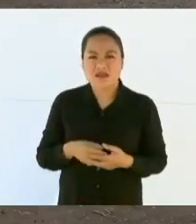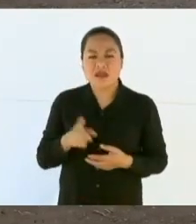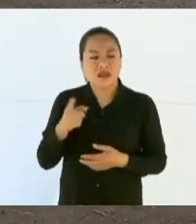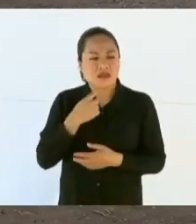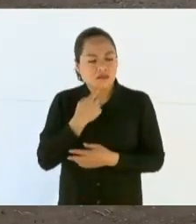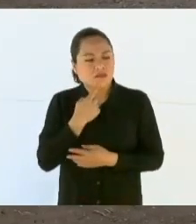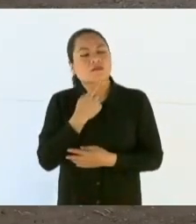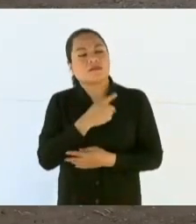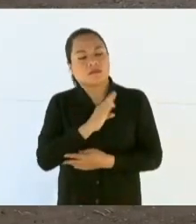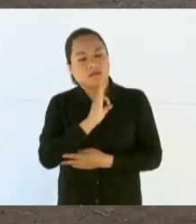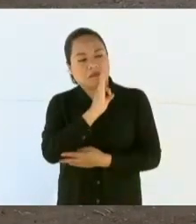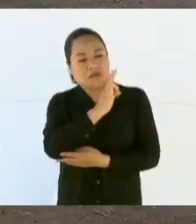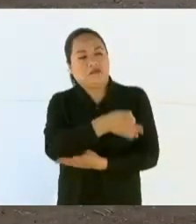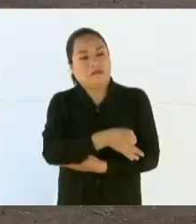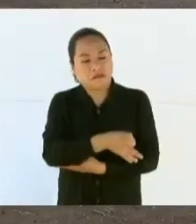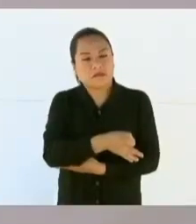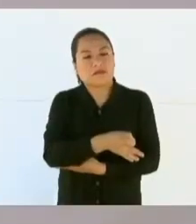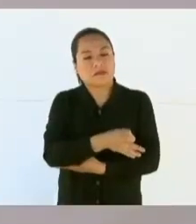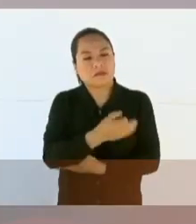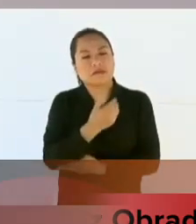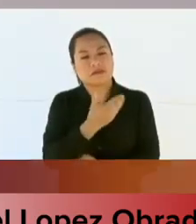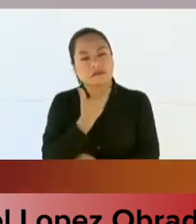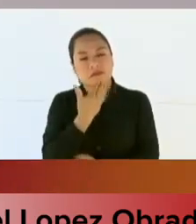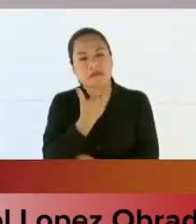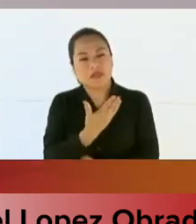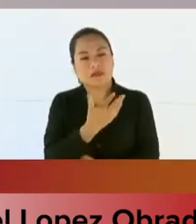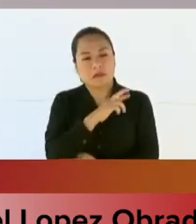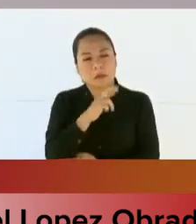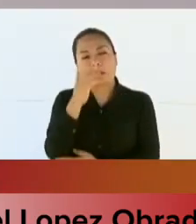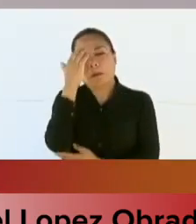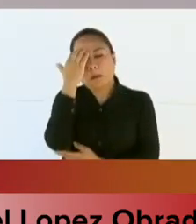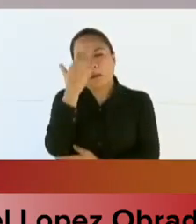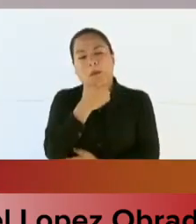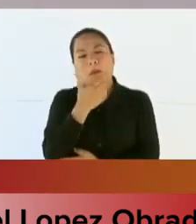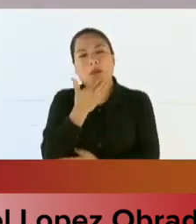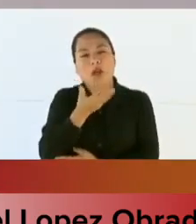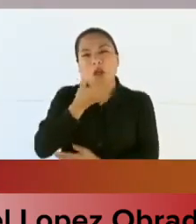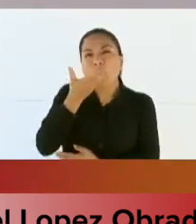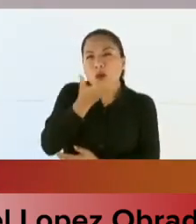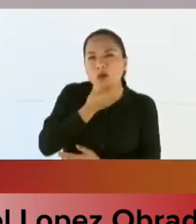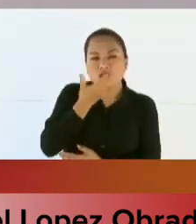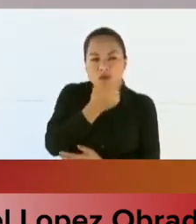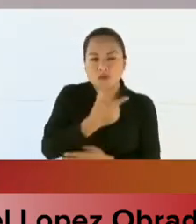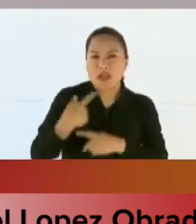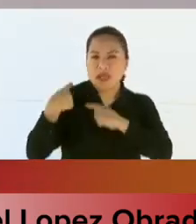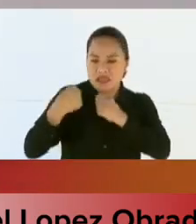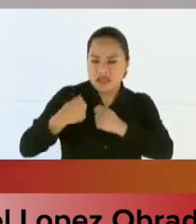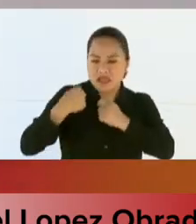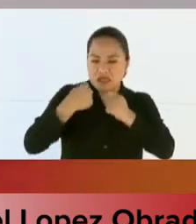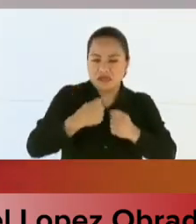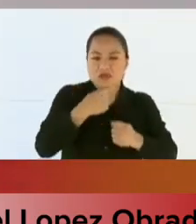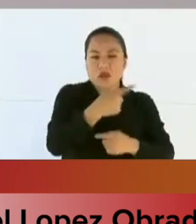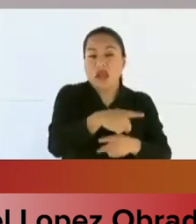aceptó y reconoció los usos y costumbres, y la tierra siguió siendo comunal.